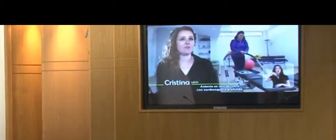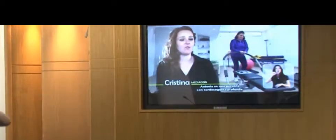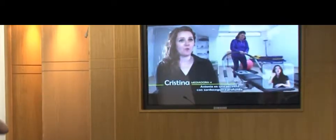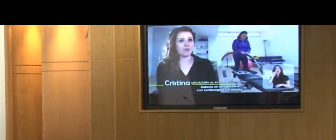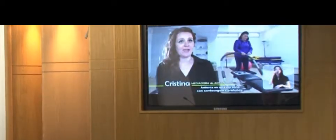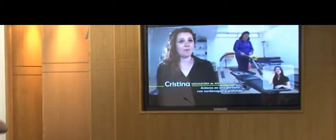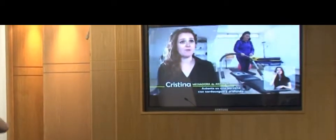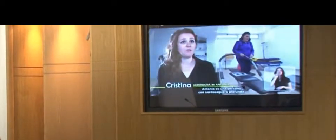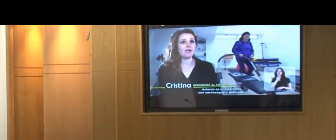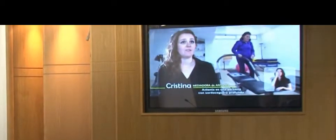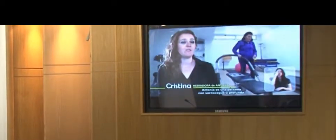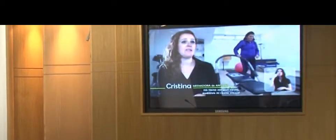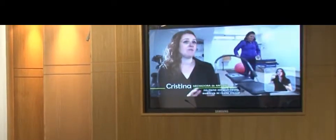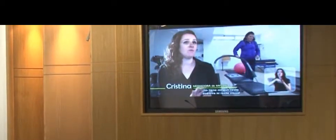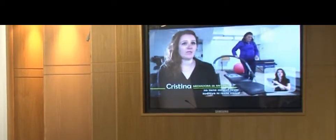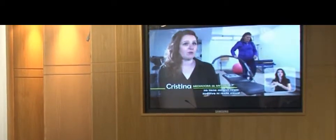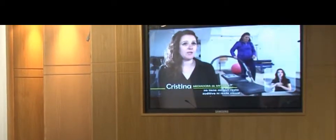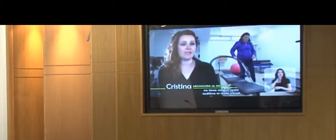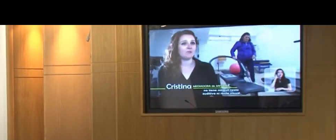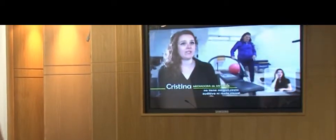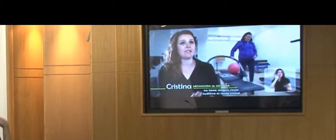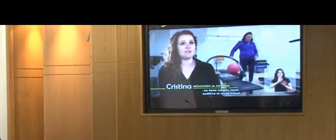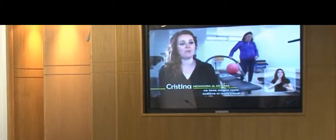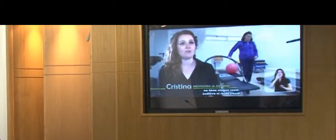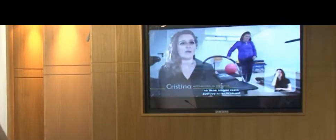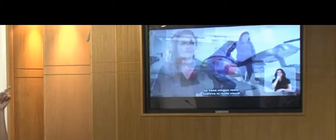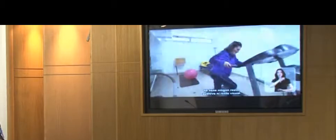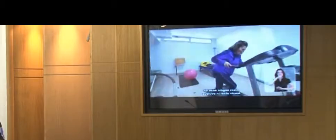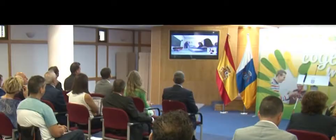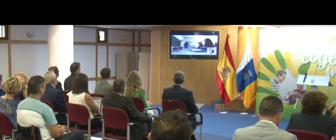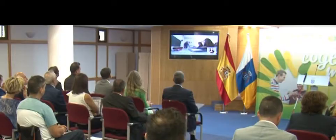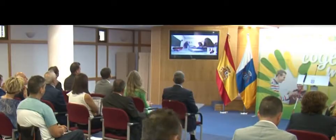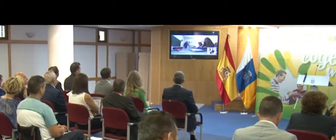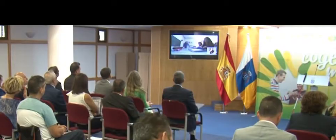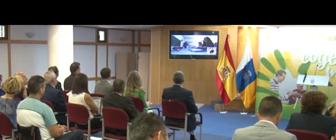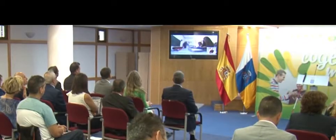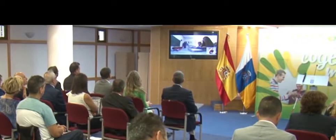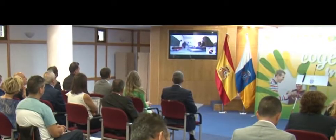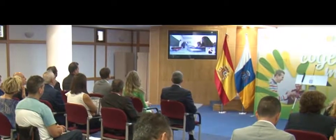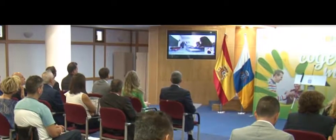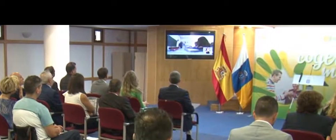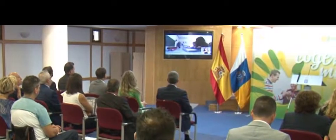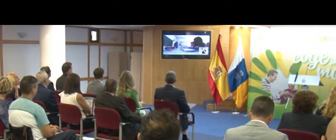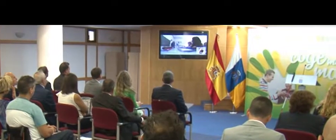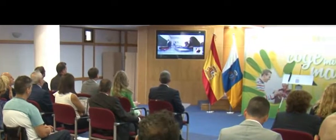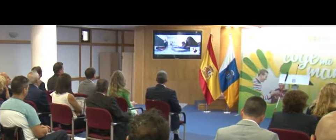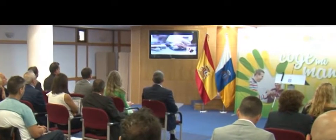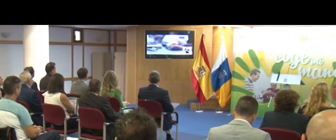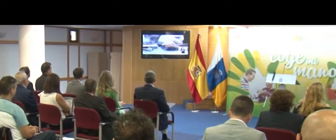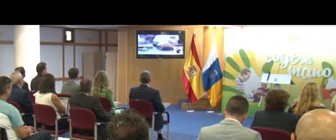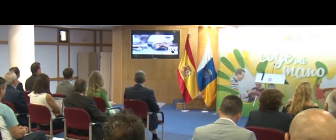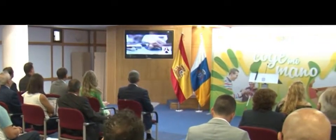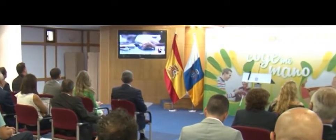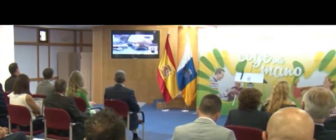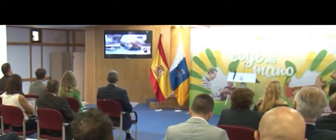necesitan y, como decía hace un momento, por mejorar la vida de aquellas personas más vulnerables, por promover un desarrollo que tenga en cuenta la